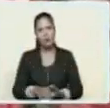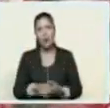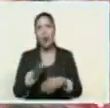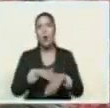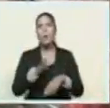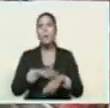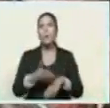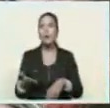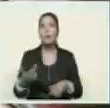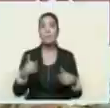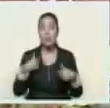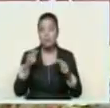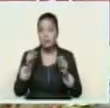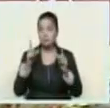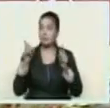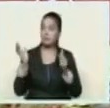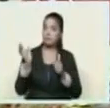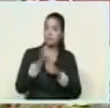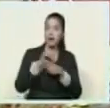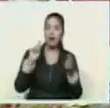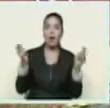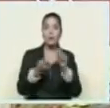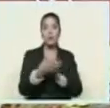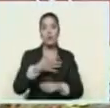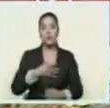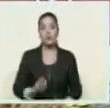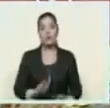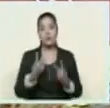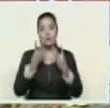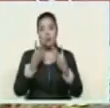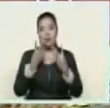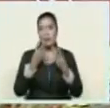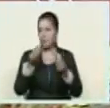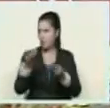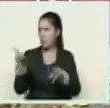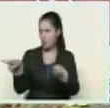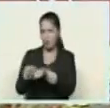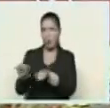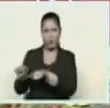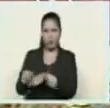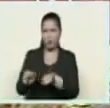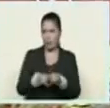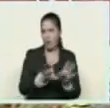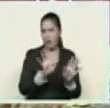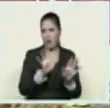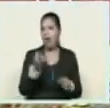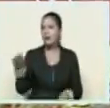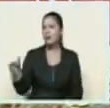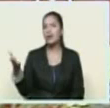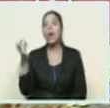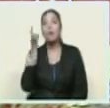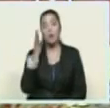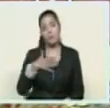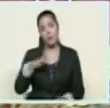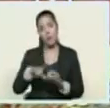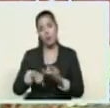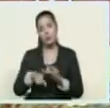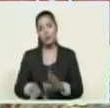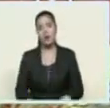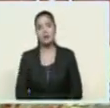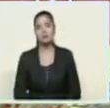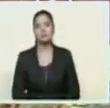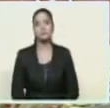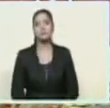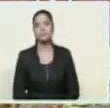porque para mí fue un descubrimiento que cambió mi vida y para muchos aquí esta silla flores mi